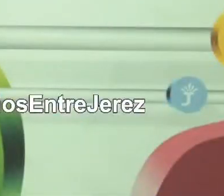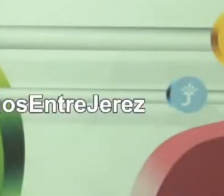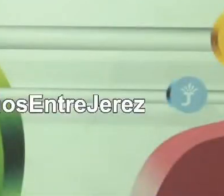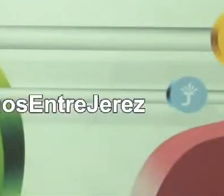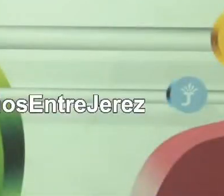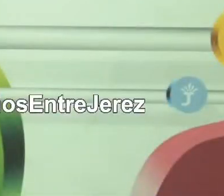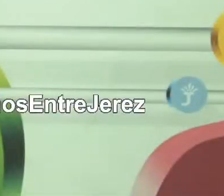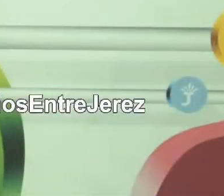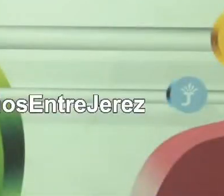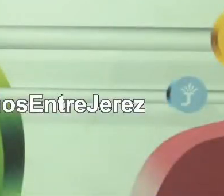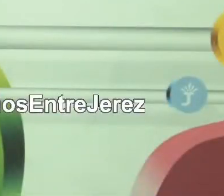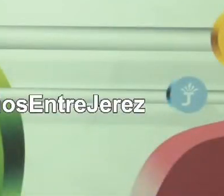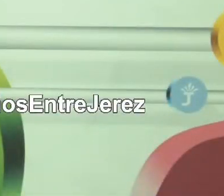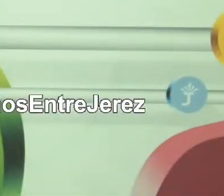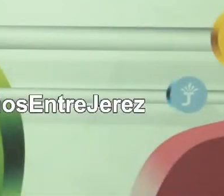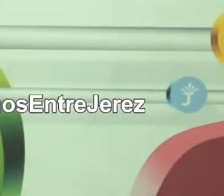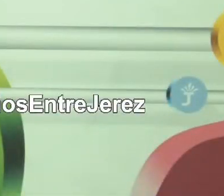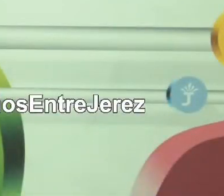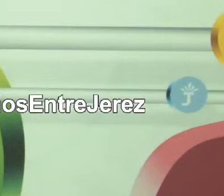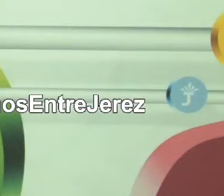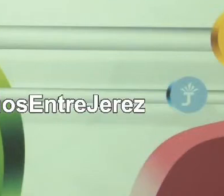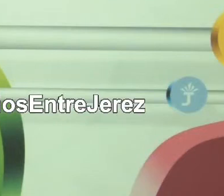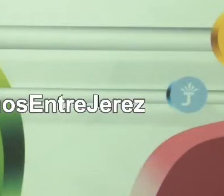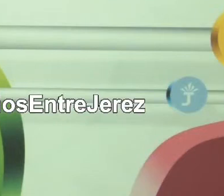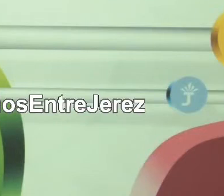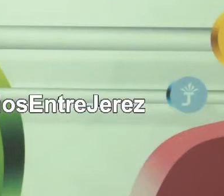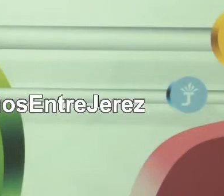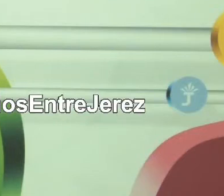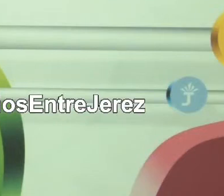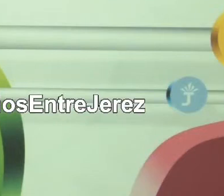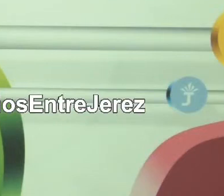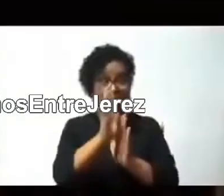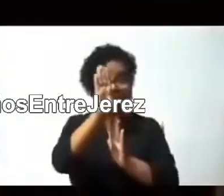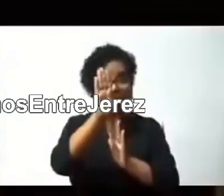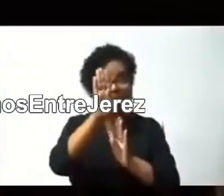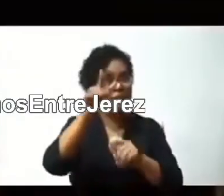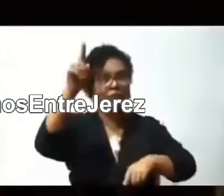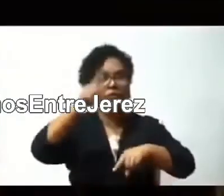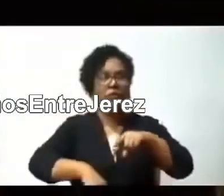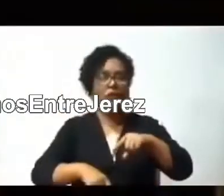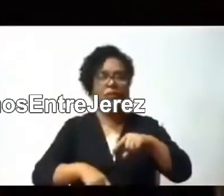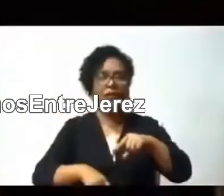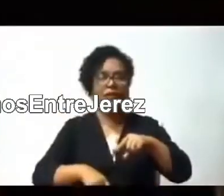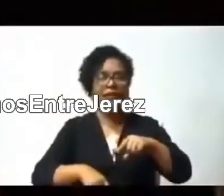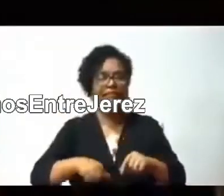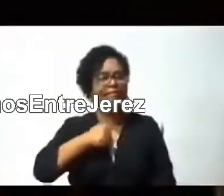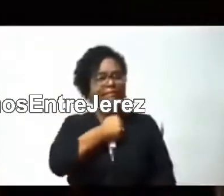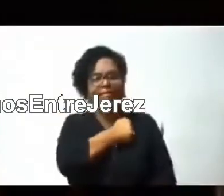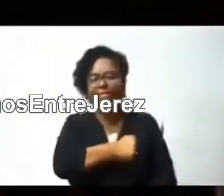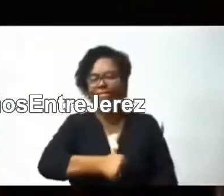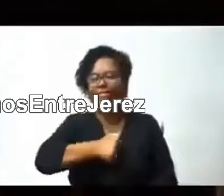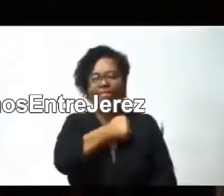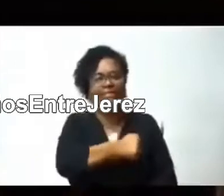es lo que está pasando? Ella agotó este turno en una sesión de la Cámara de Diputados, la también aspirante a la Dirección Política de la Fuerza del